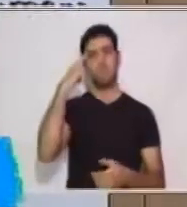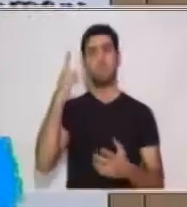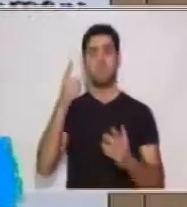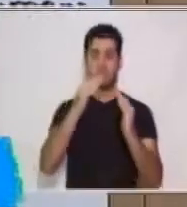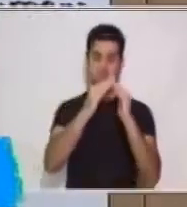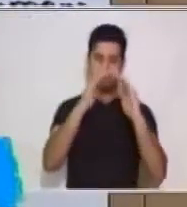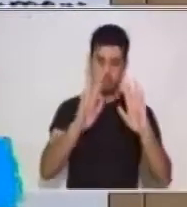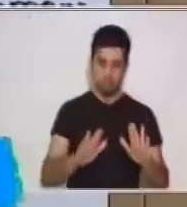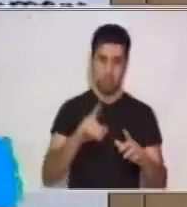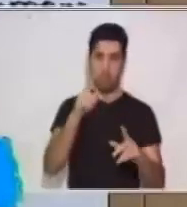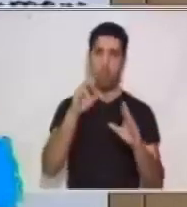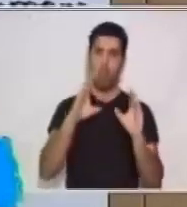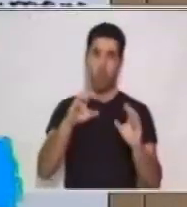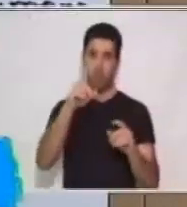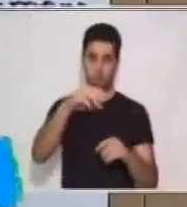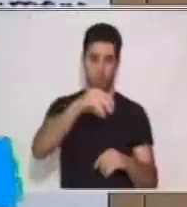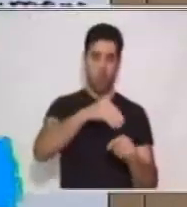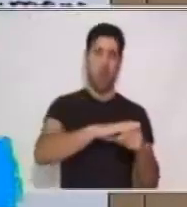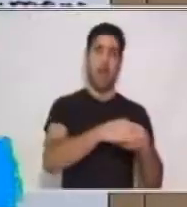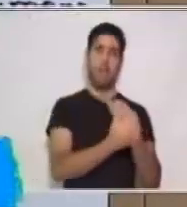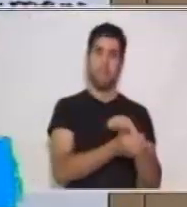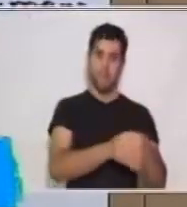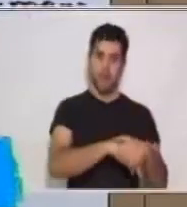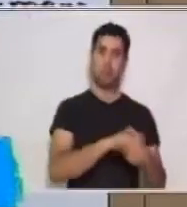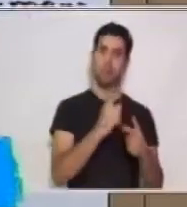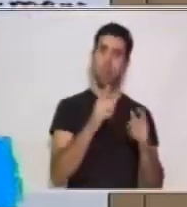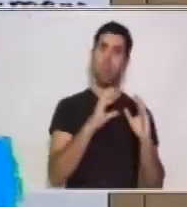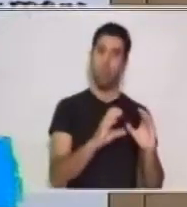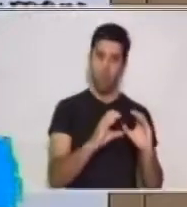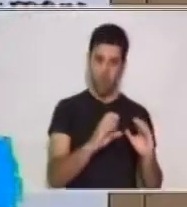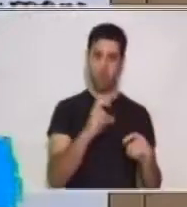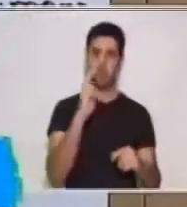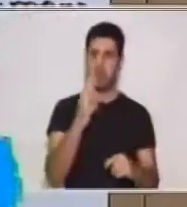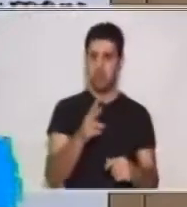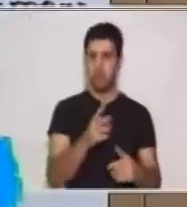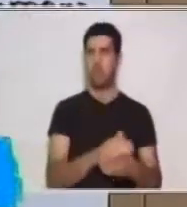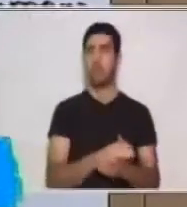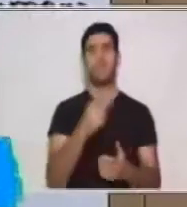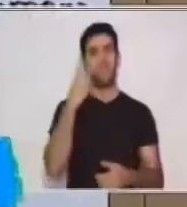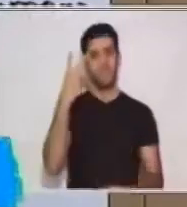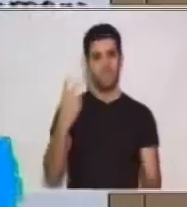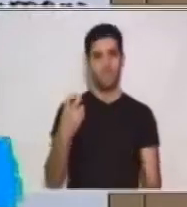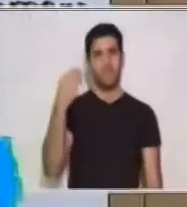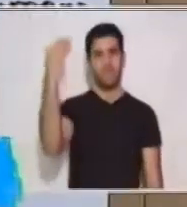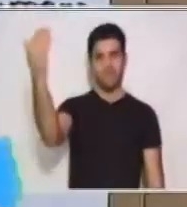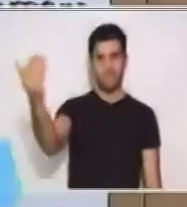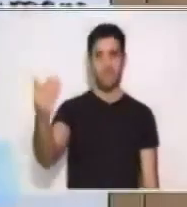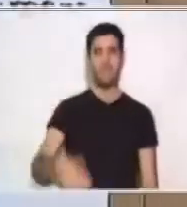casa y cuidar tus manos, siempre lavándote constantemente con agua y jabón. Hasta pronto.